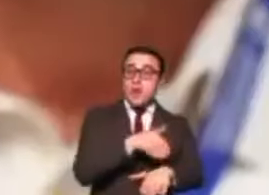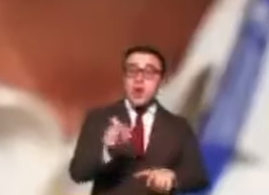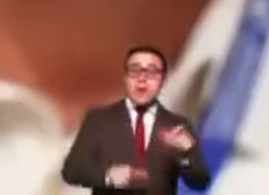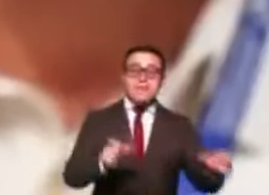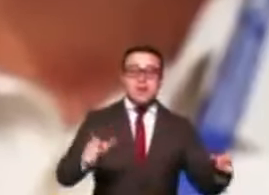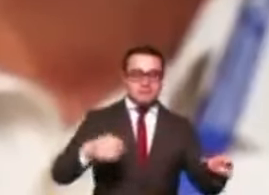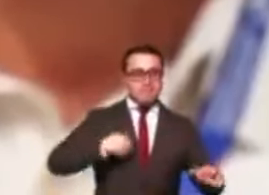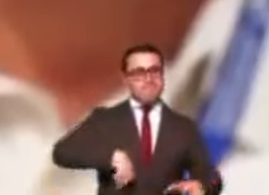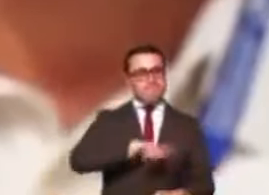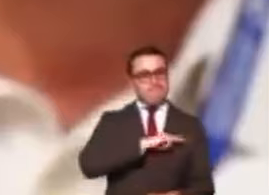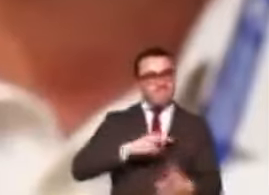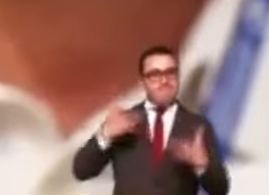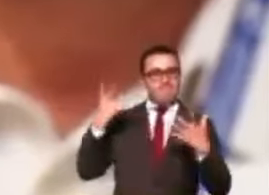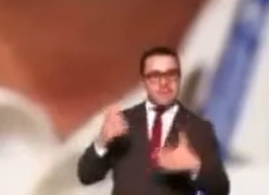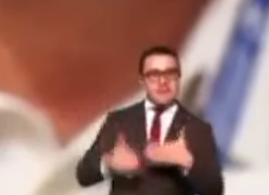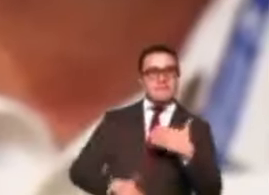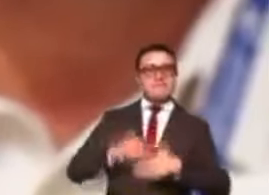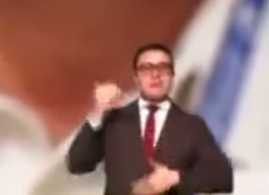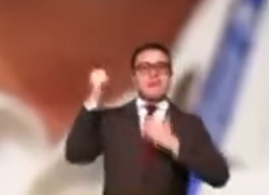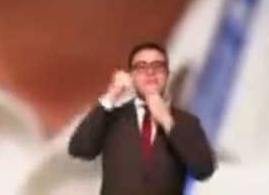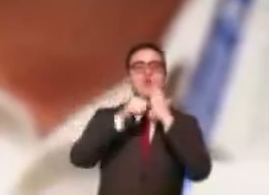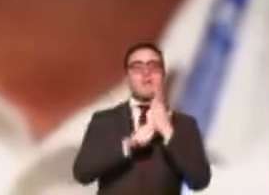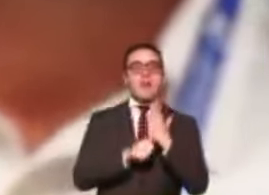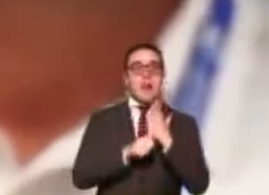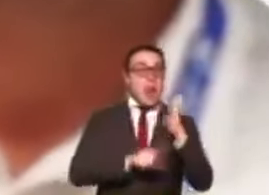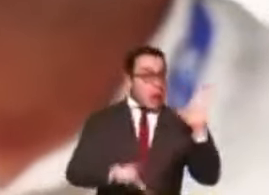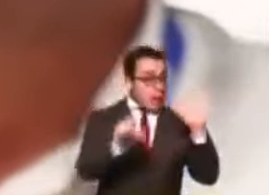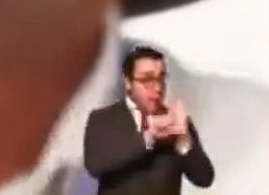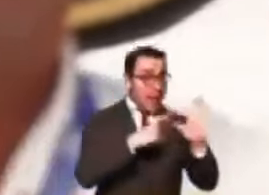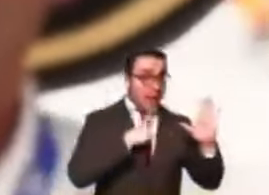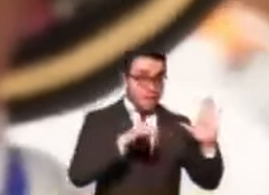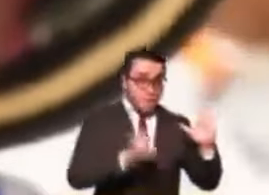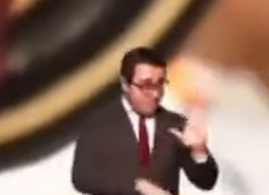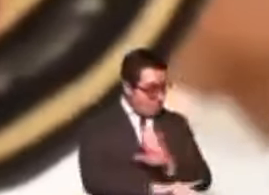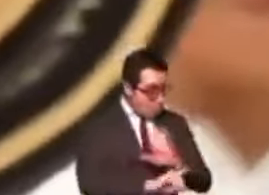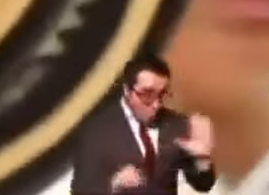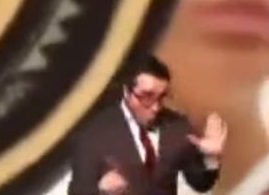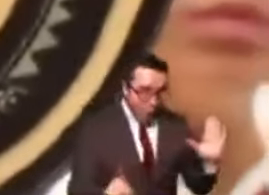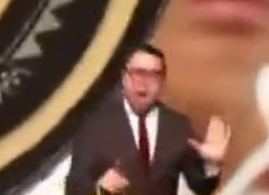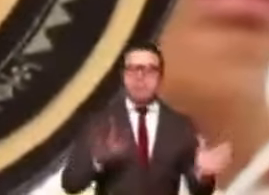Nosotros vamos a comenzar este programa aún sin la ley